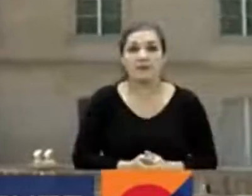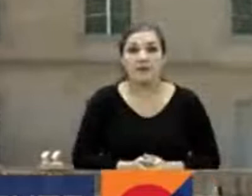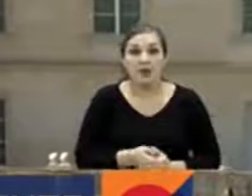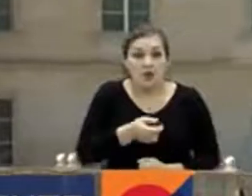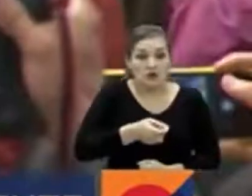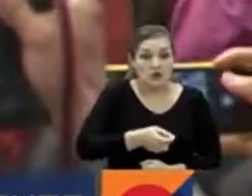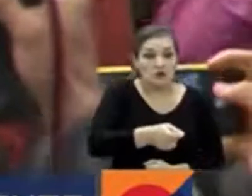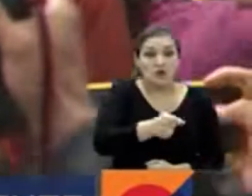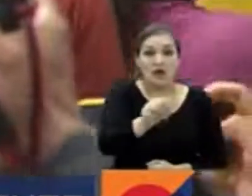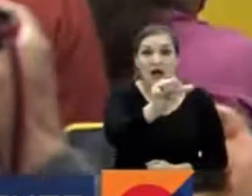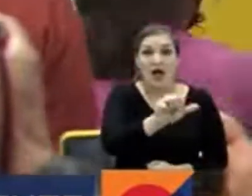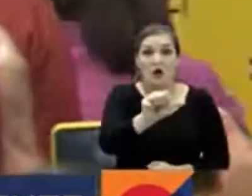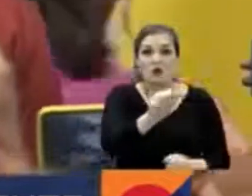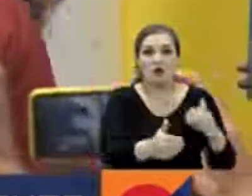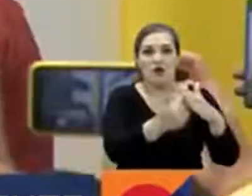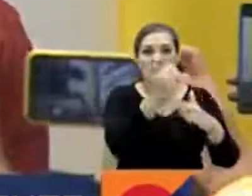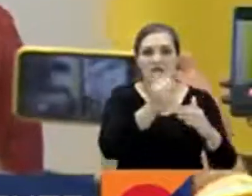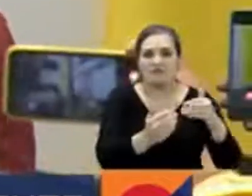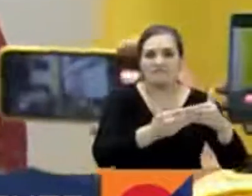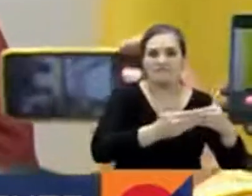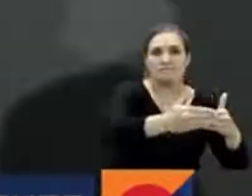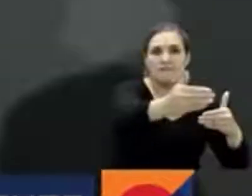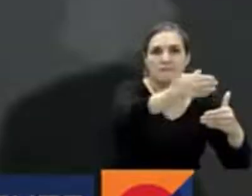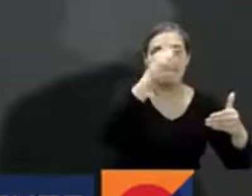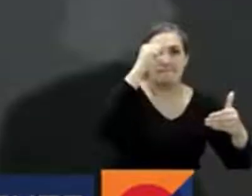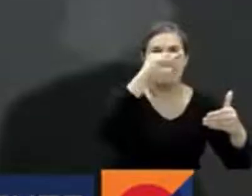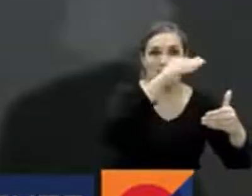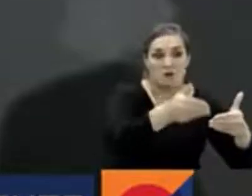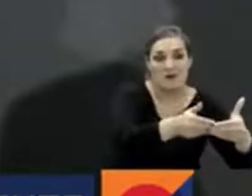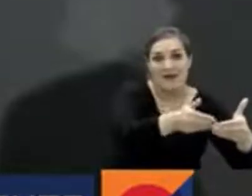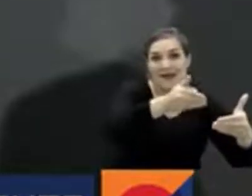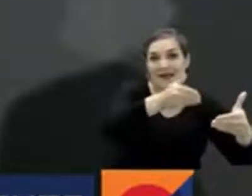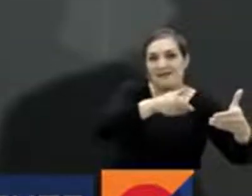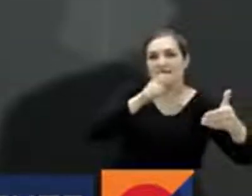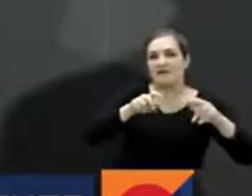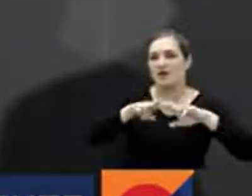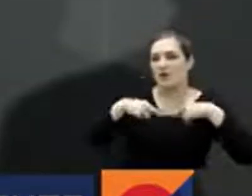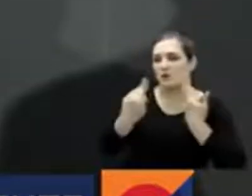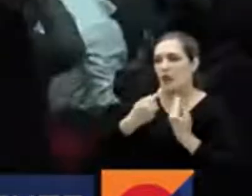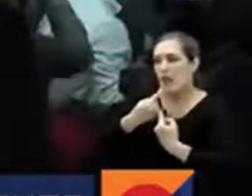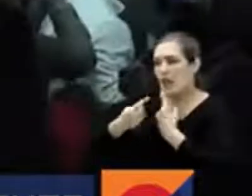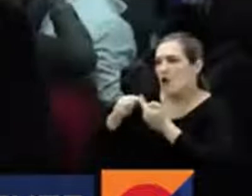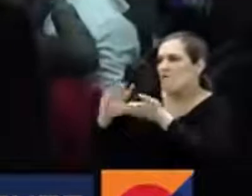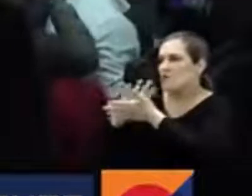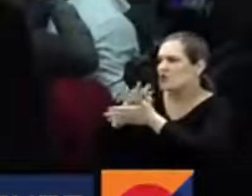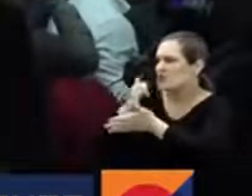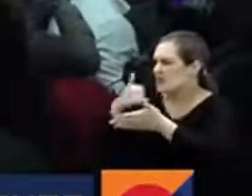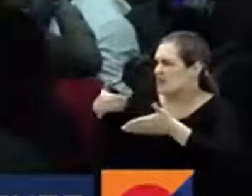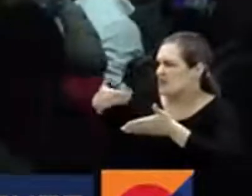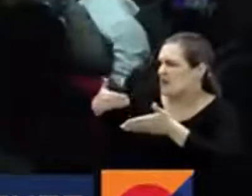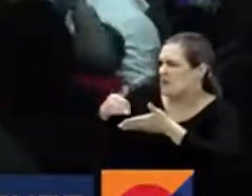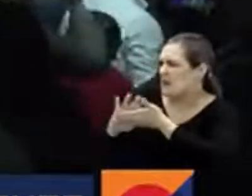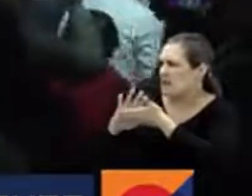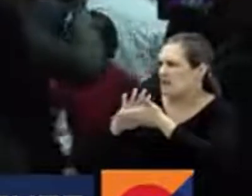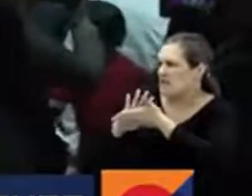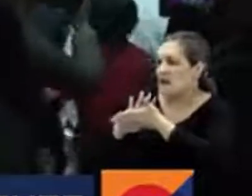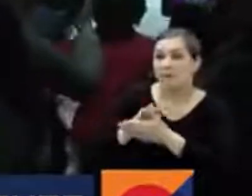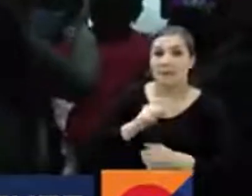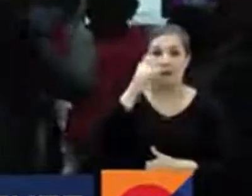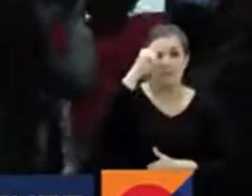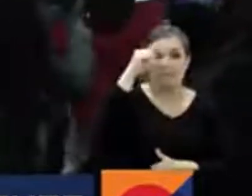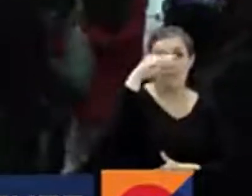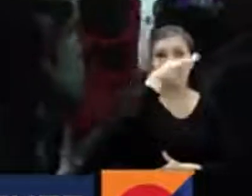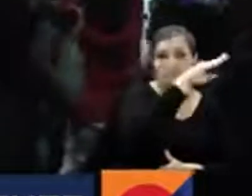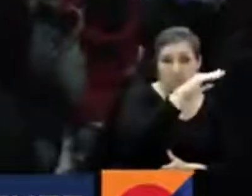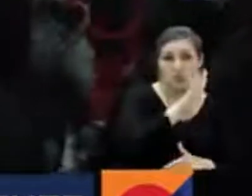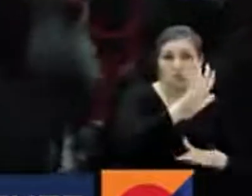Gustavo Petro. El mandatario electo deberá reunirse con el presidente saliente Iván Duque. Desde el Pacto Histórico informaron que esta